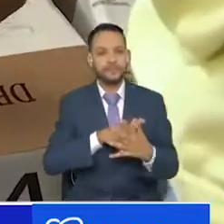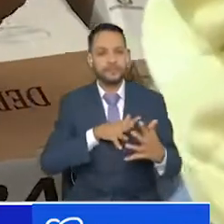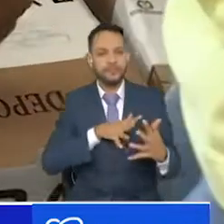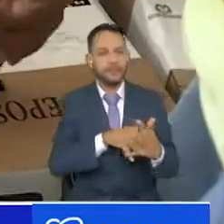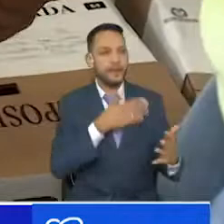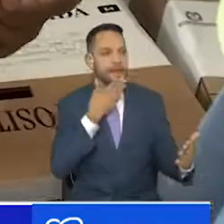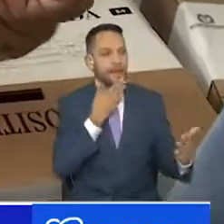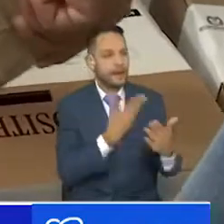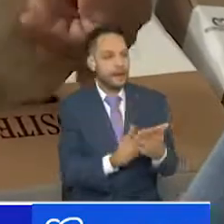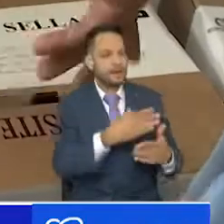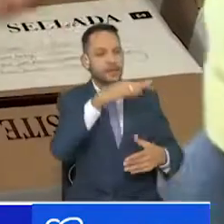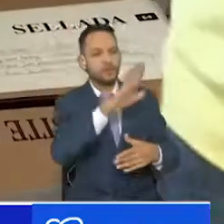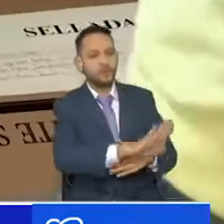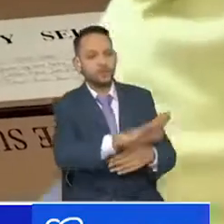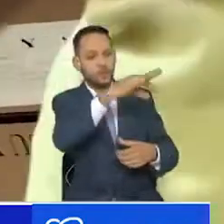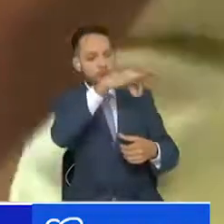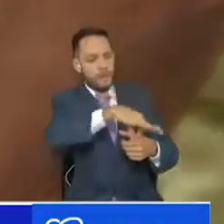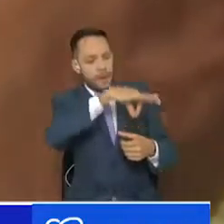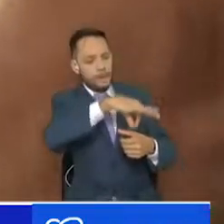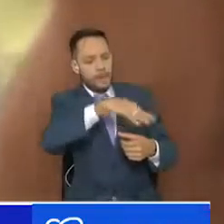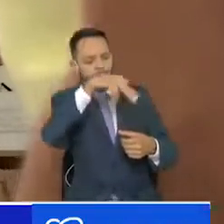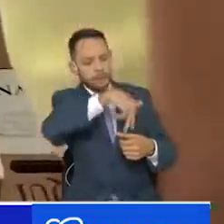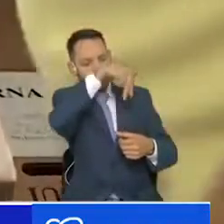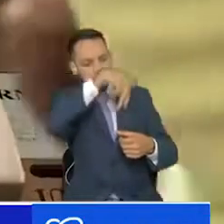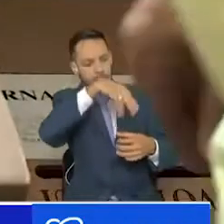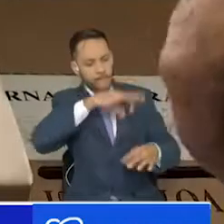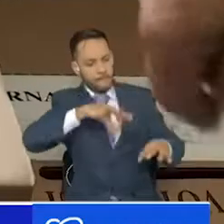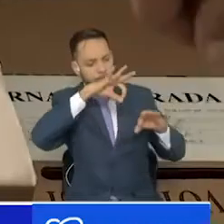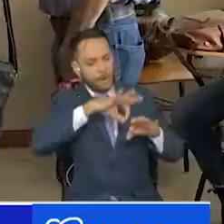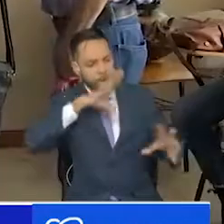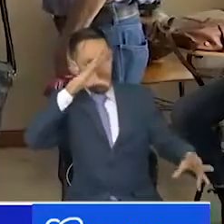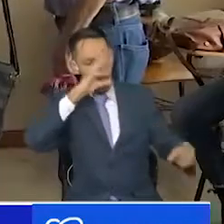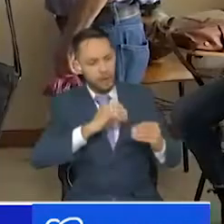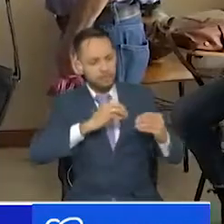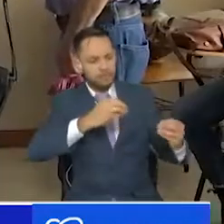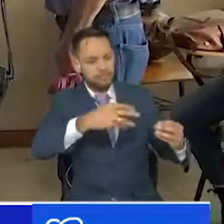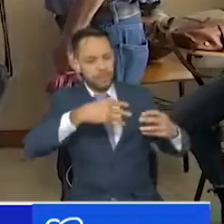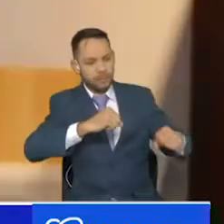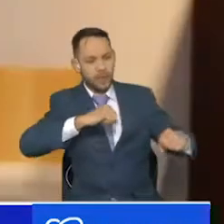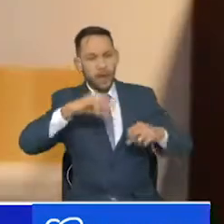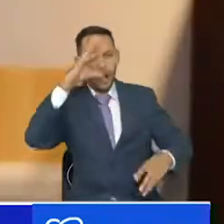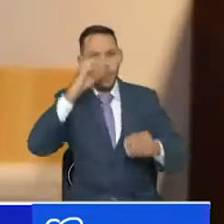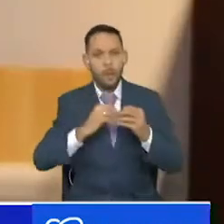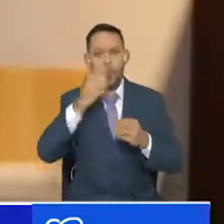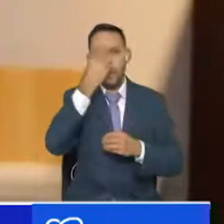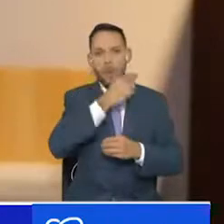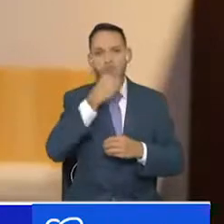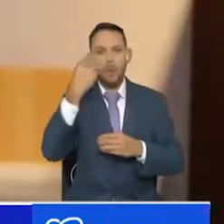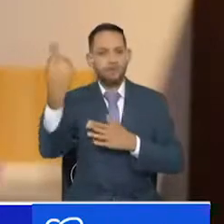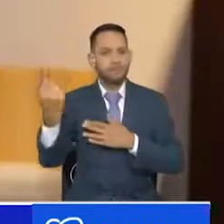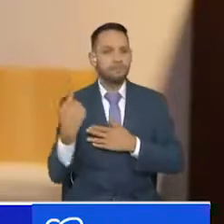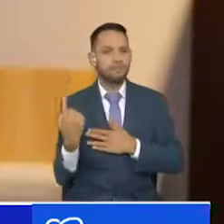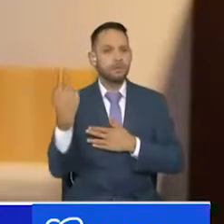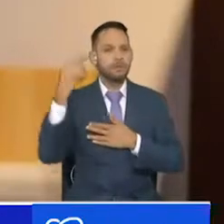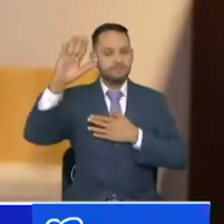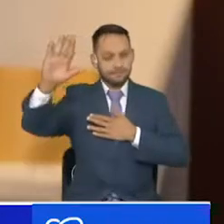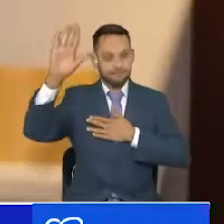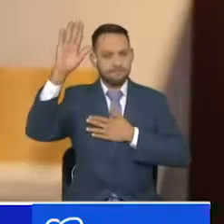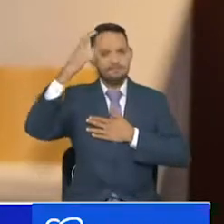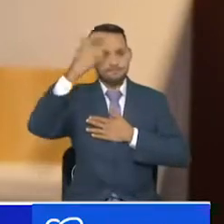de confianza que le dio la ciudadanía e indicó que lo primordial es cumplir sus promesas de campaña vamos a ser parte de esa gran reforma